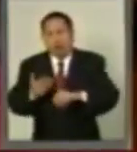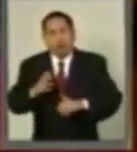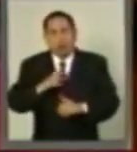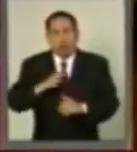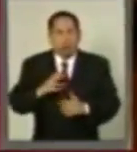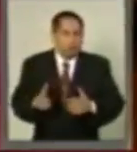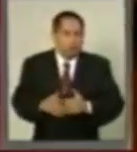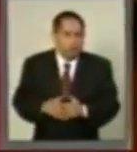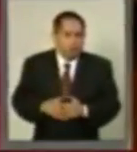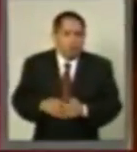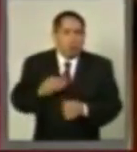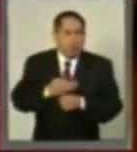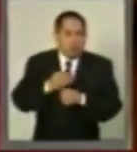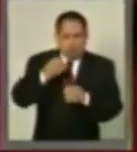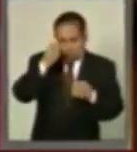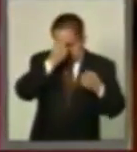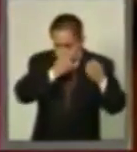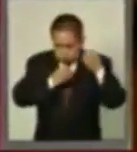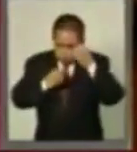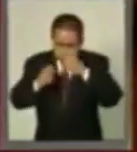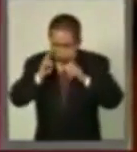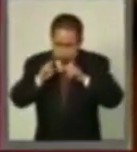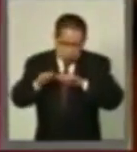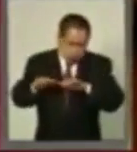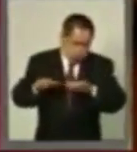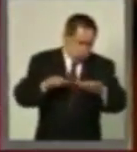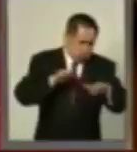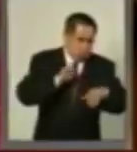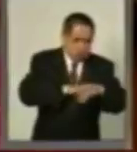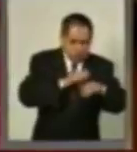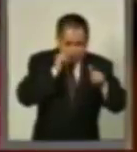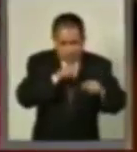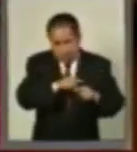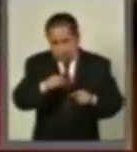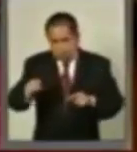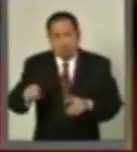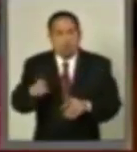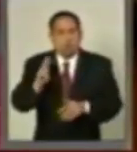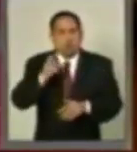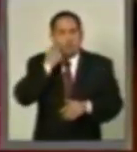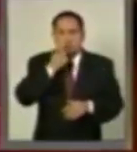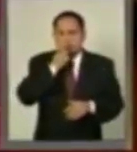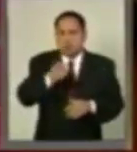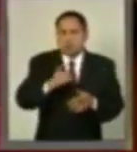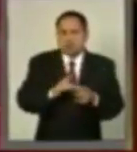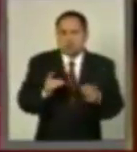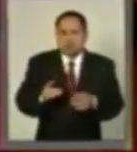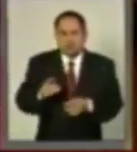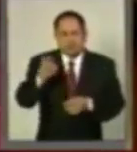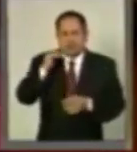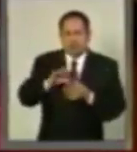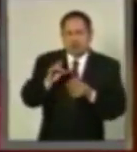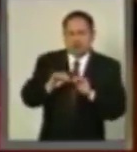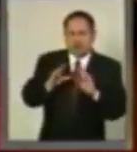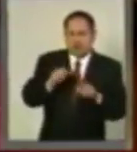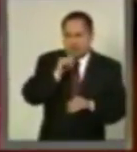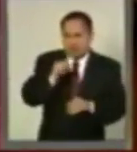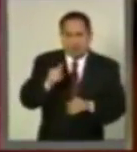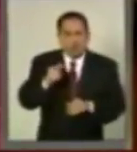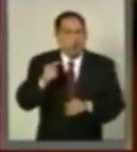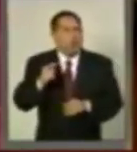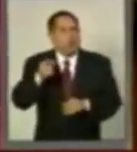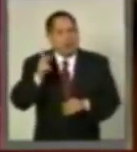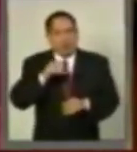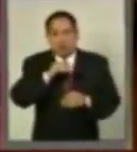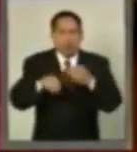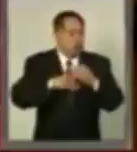Entonces está haciendo una revisión para poder atender a unos y a otros. Pero quiero decirle, creo que no lo puntualicé, todas y todos